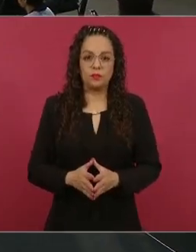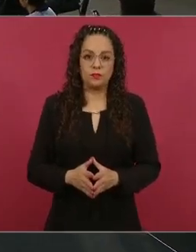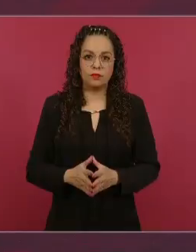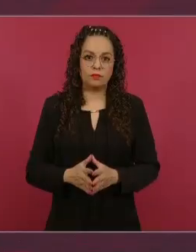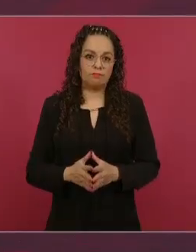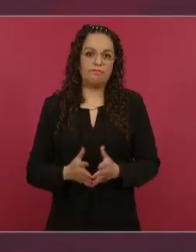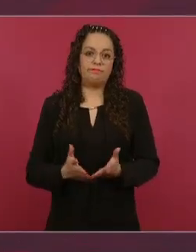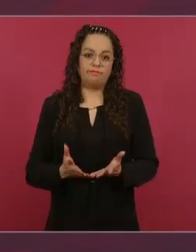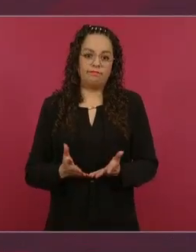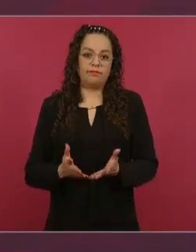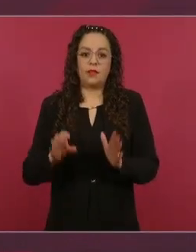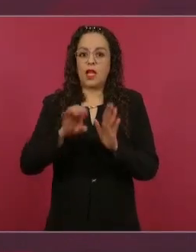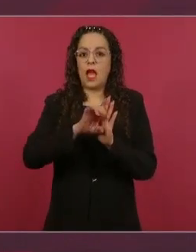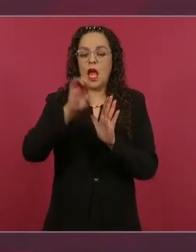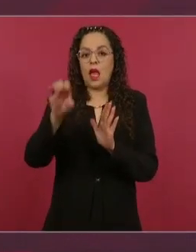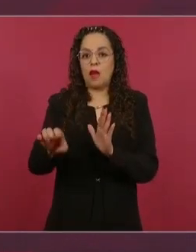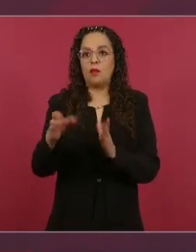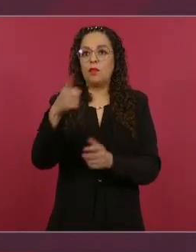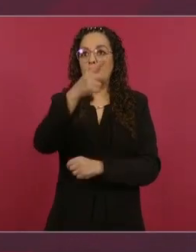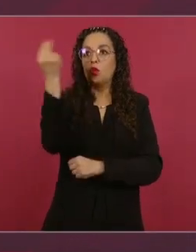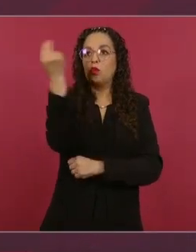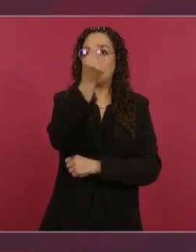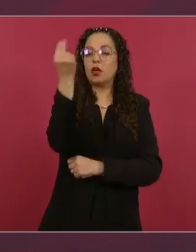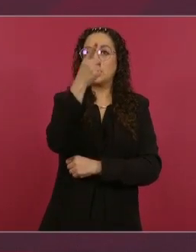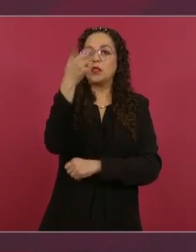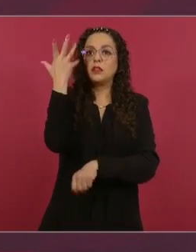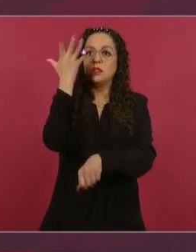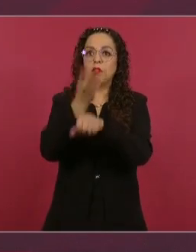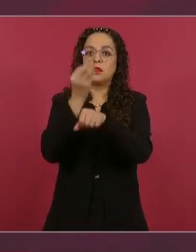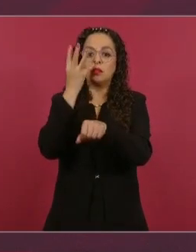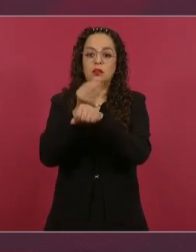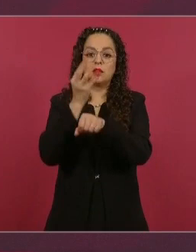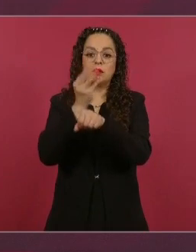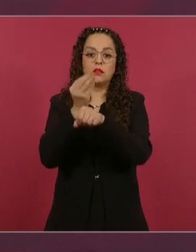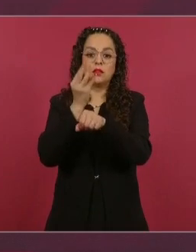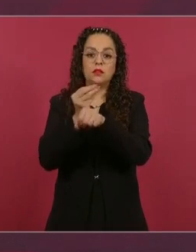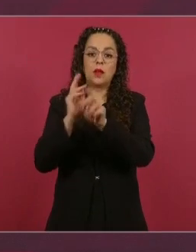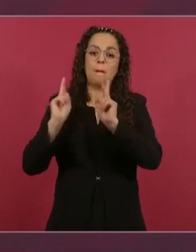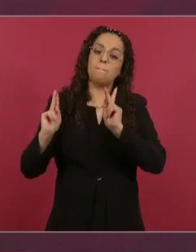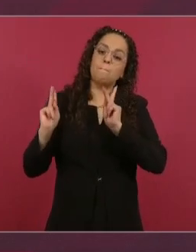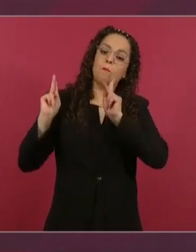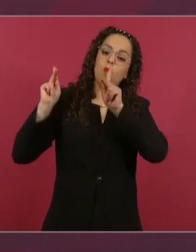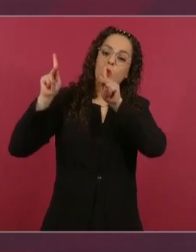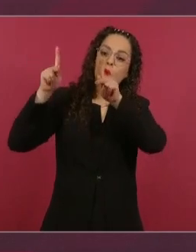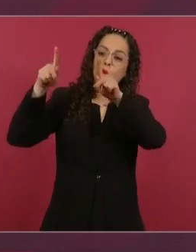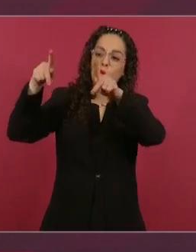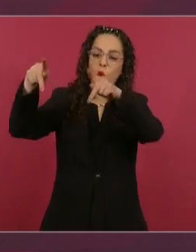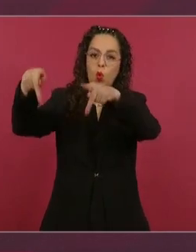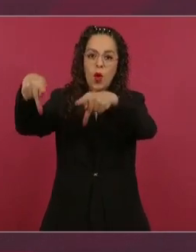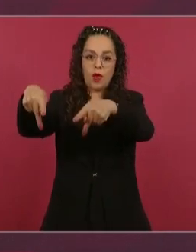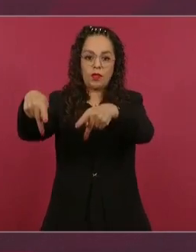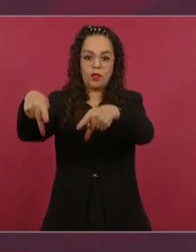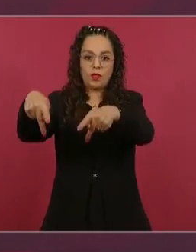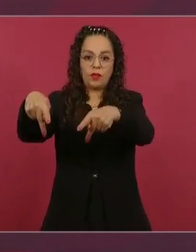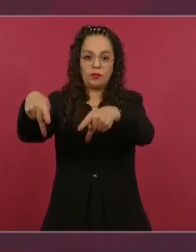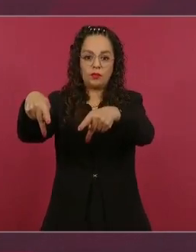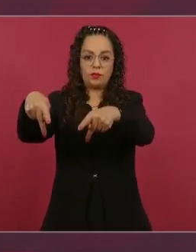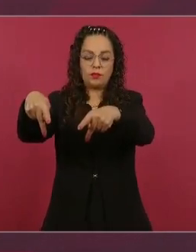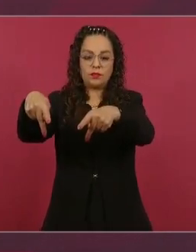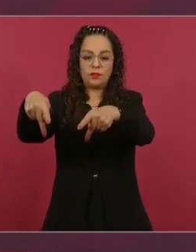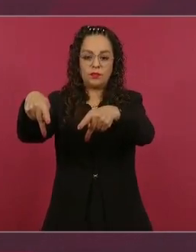para hacer el puente que hace falta para resolver el